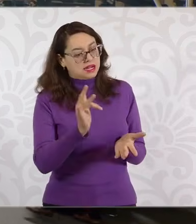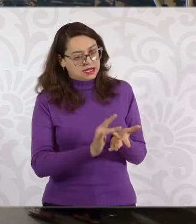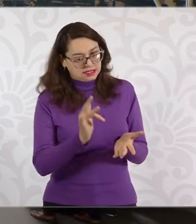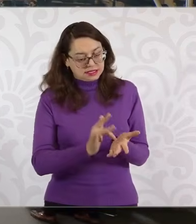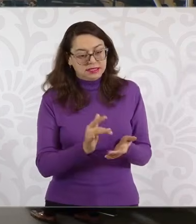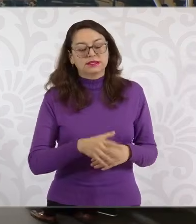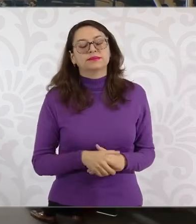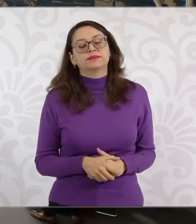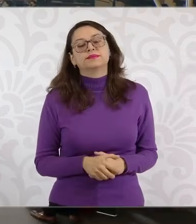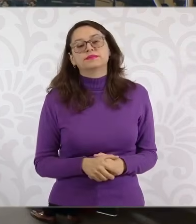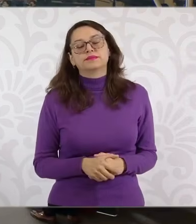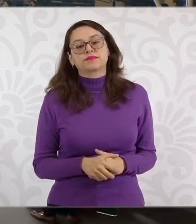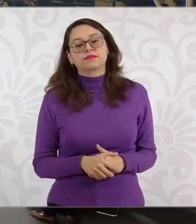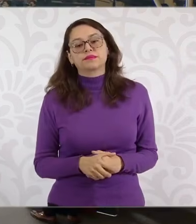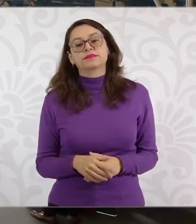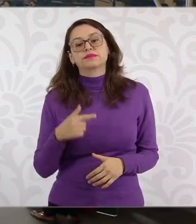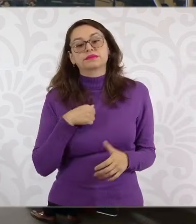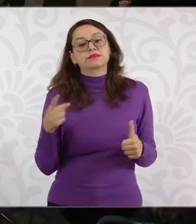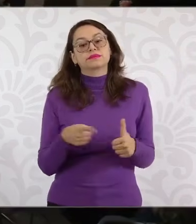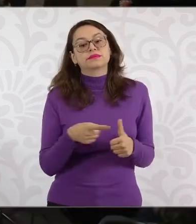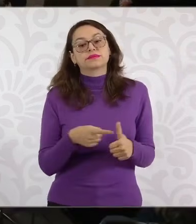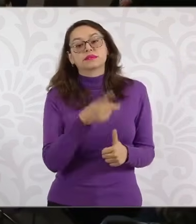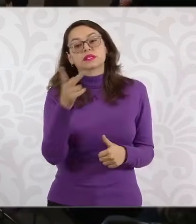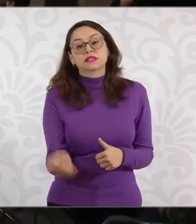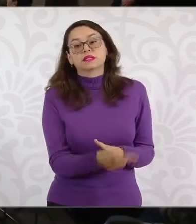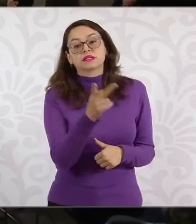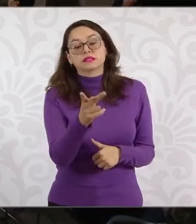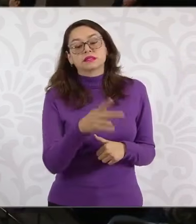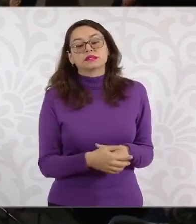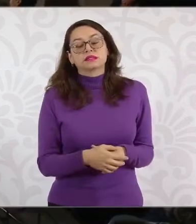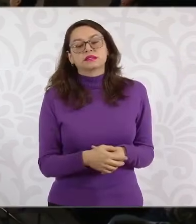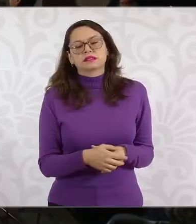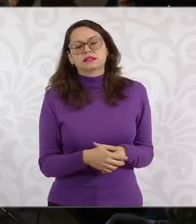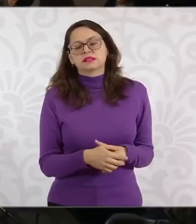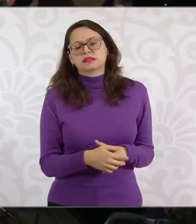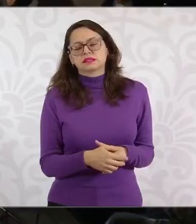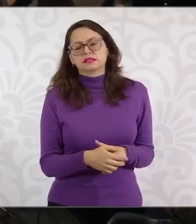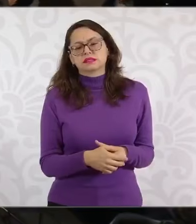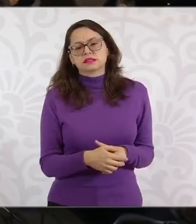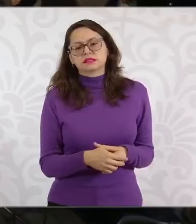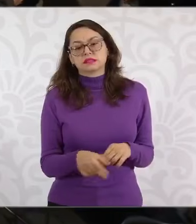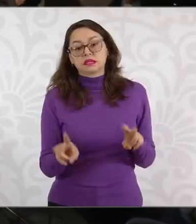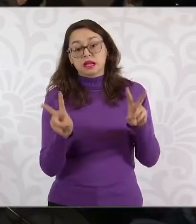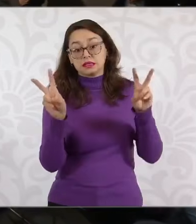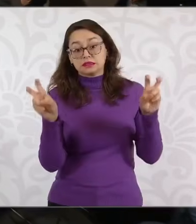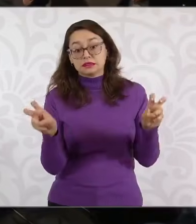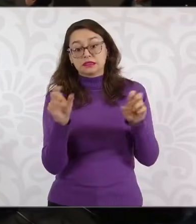CEMEX América. Mi primera pregunta, Presidenta, es sobre la agenda, sobre el